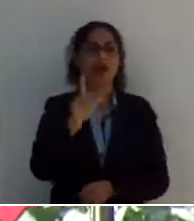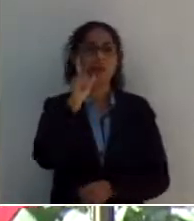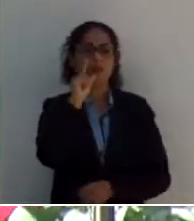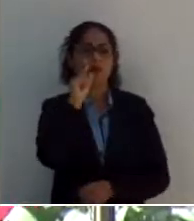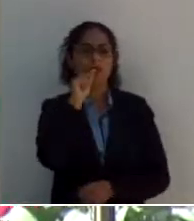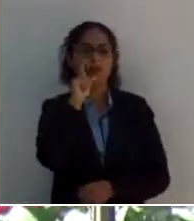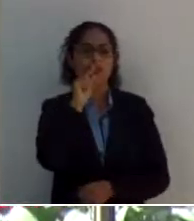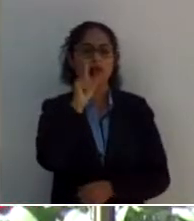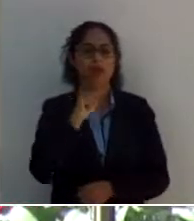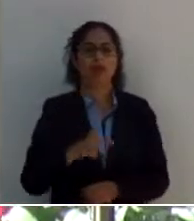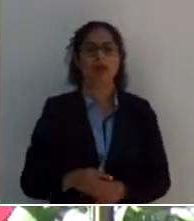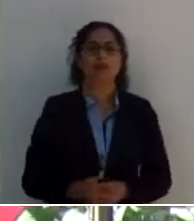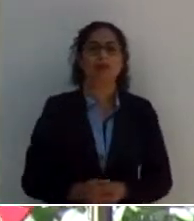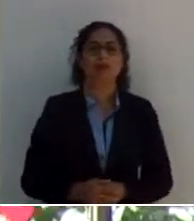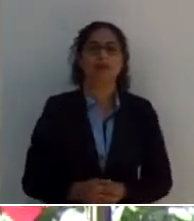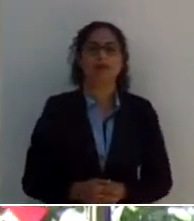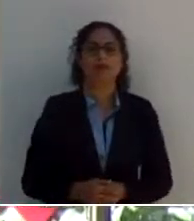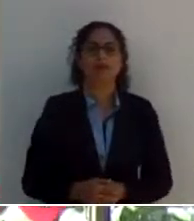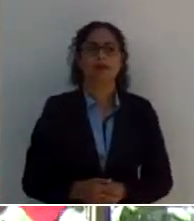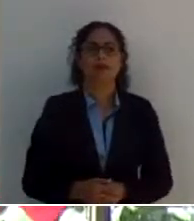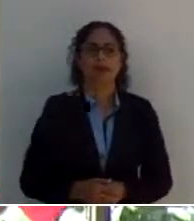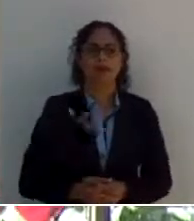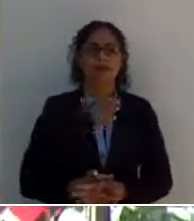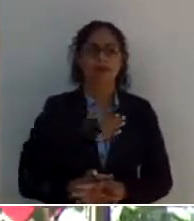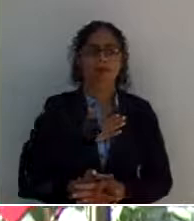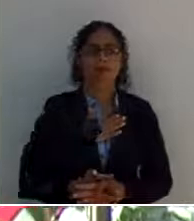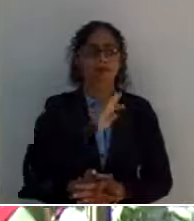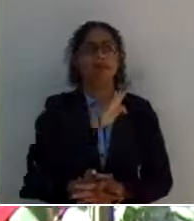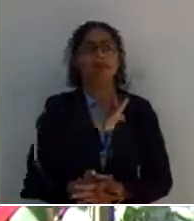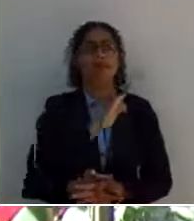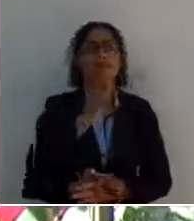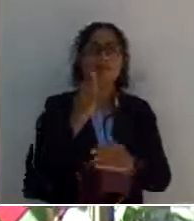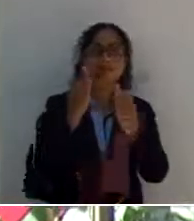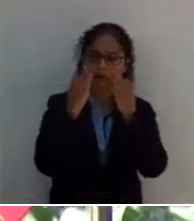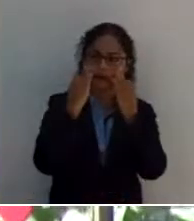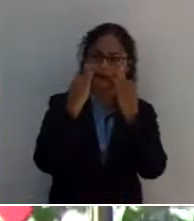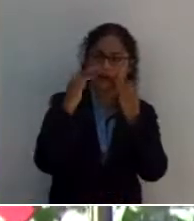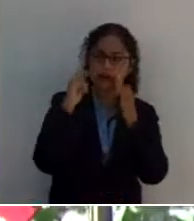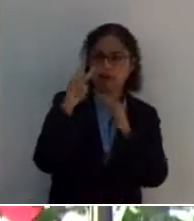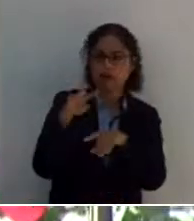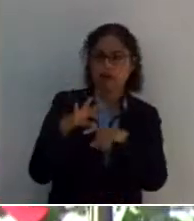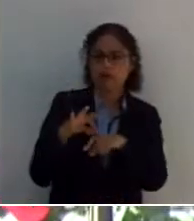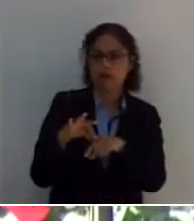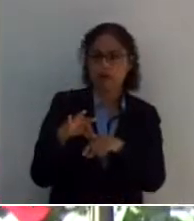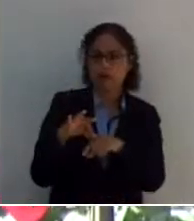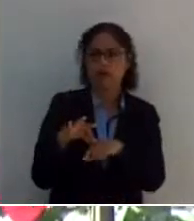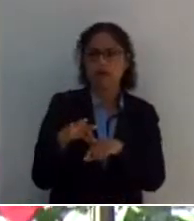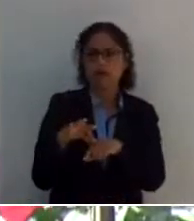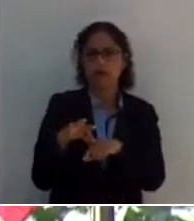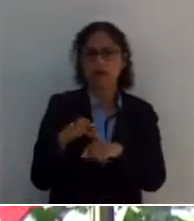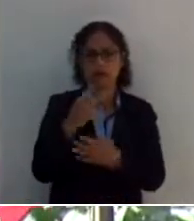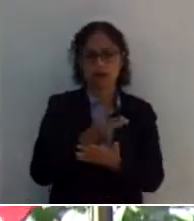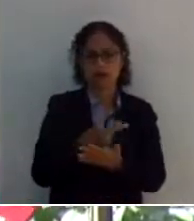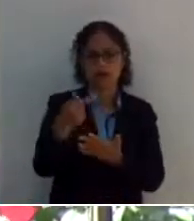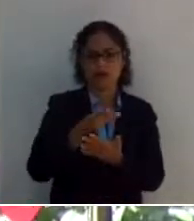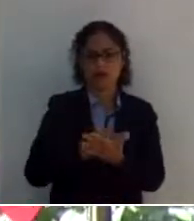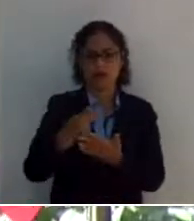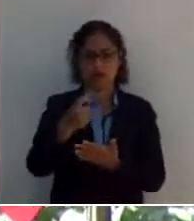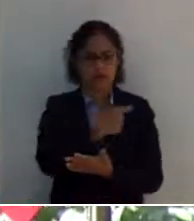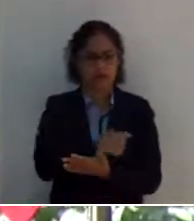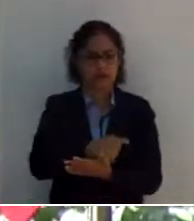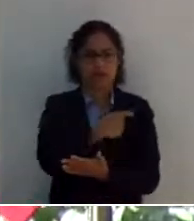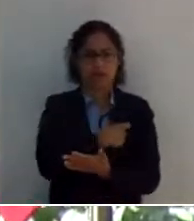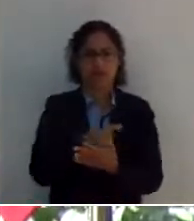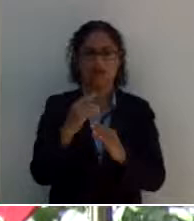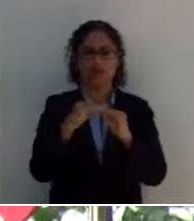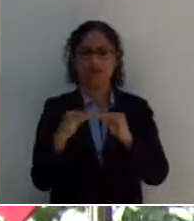Policía y poder ser testigo de la entrega de reconocimientos,